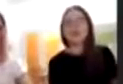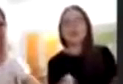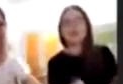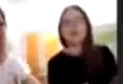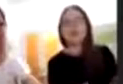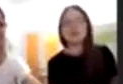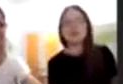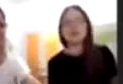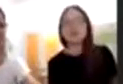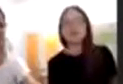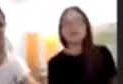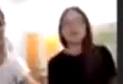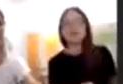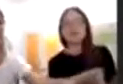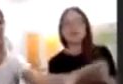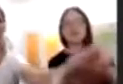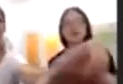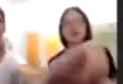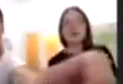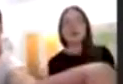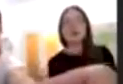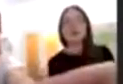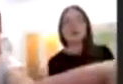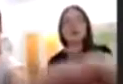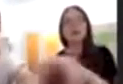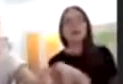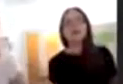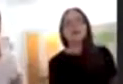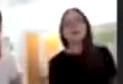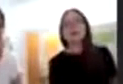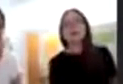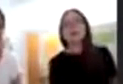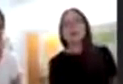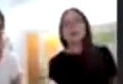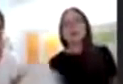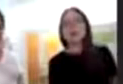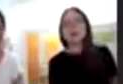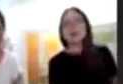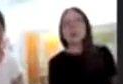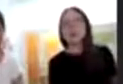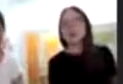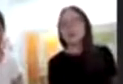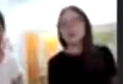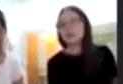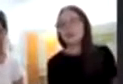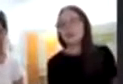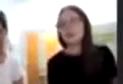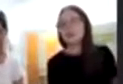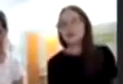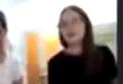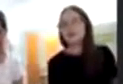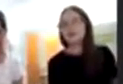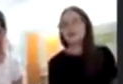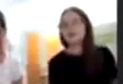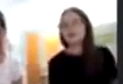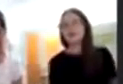en la planificación y en el desarrollo urbano de la ciudad con el eje o el foco puesto en